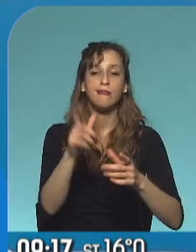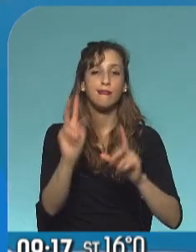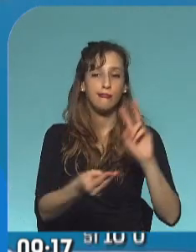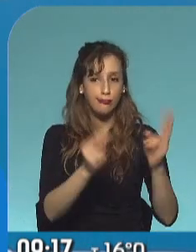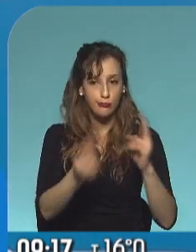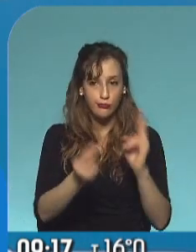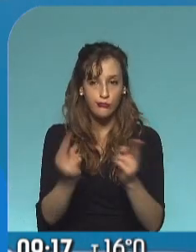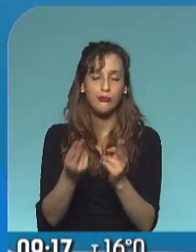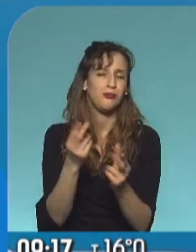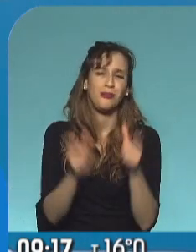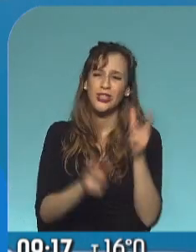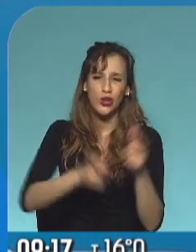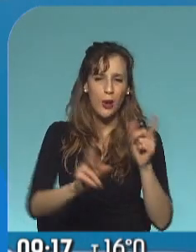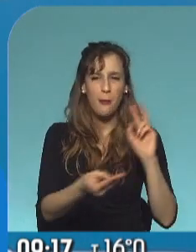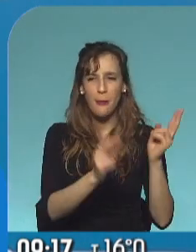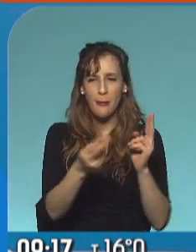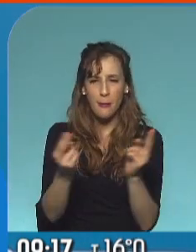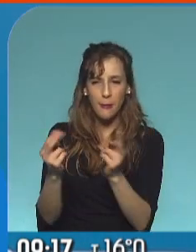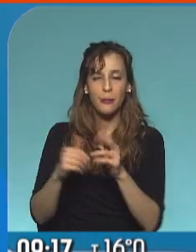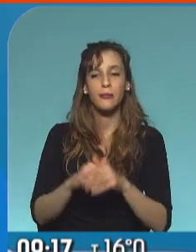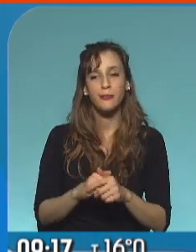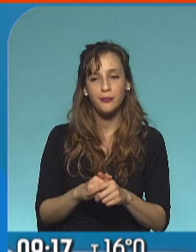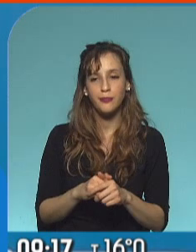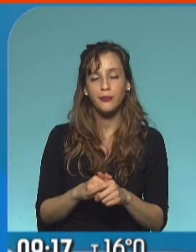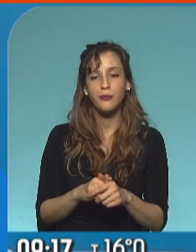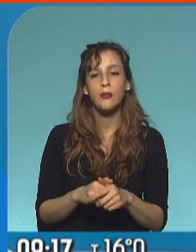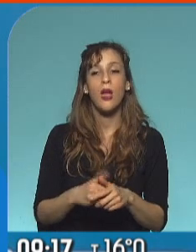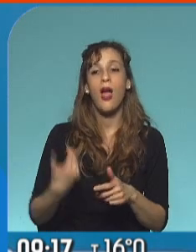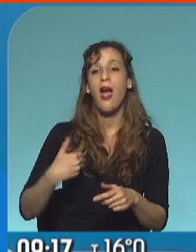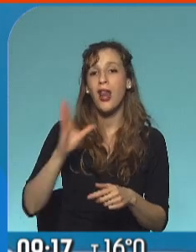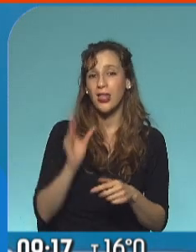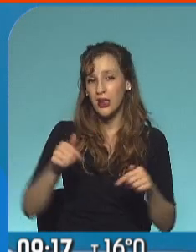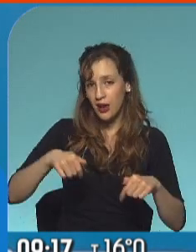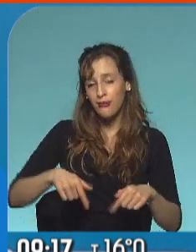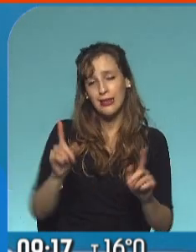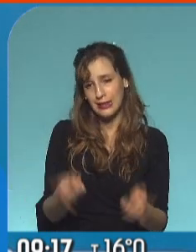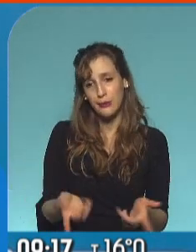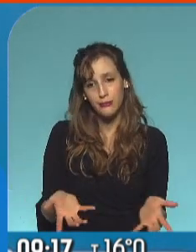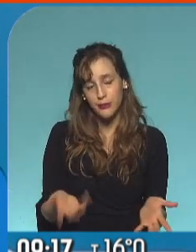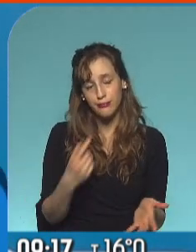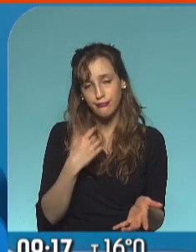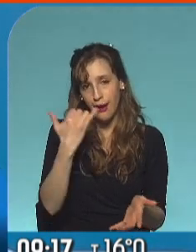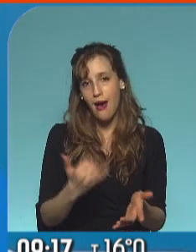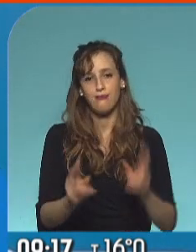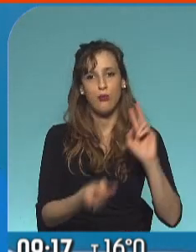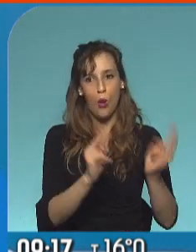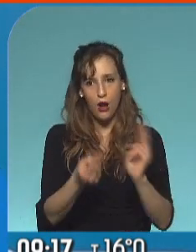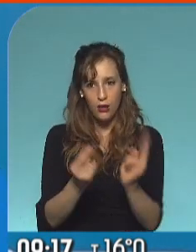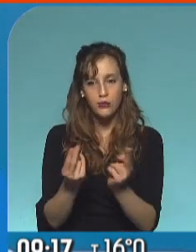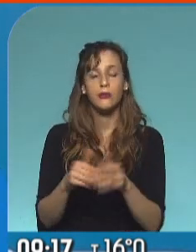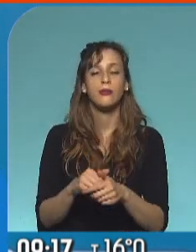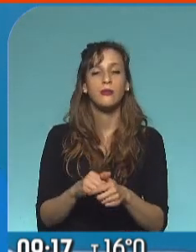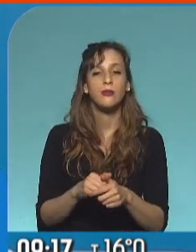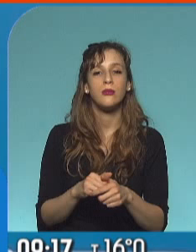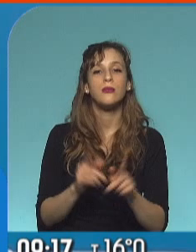de miles de personas en todo el mundo indudablemente argentina también está afectada y la posibilidad que los